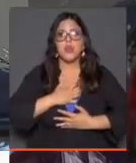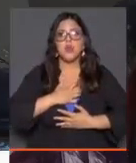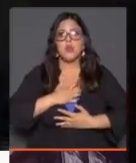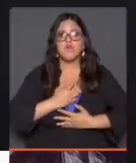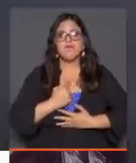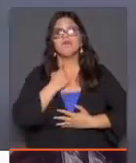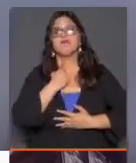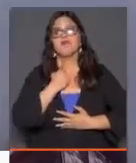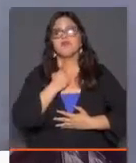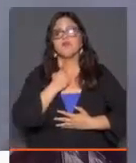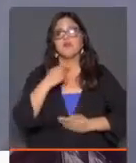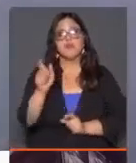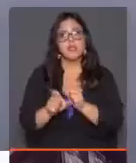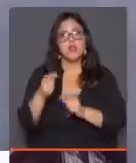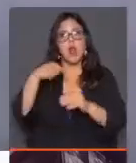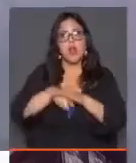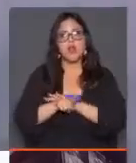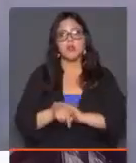interior.